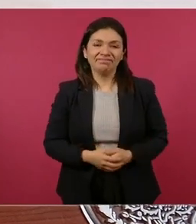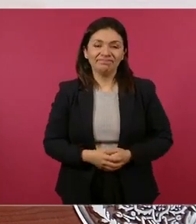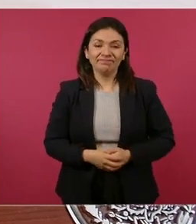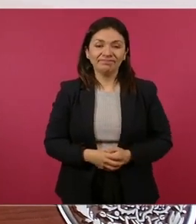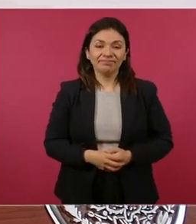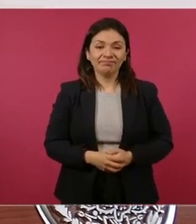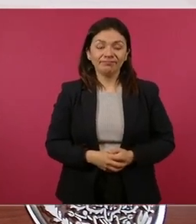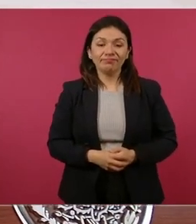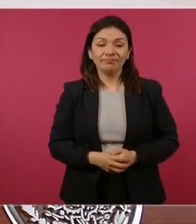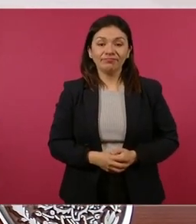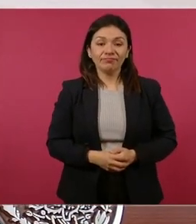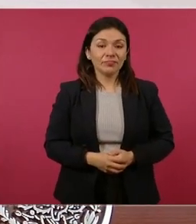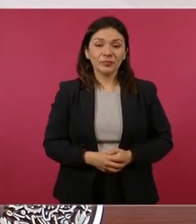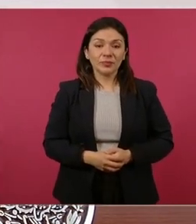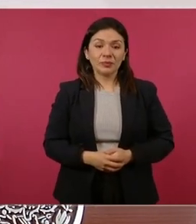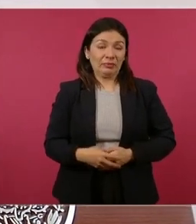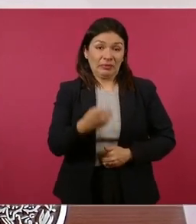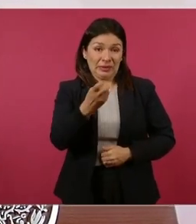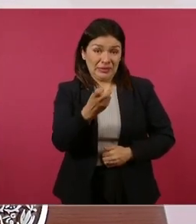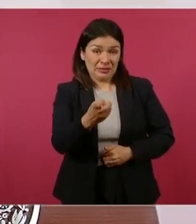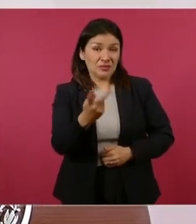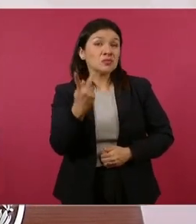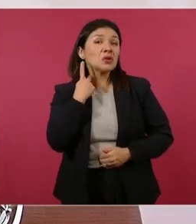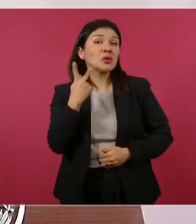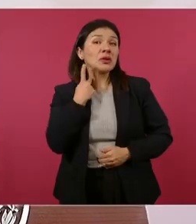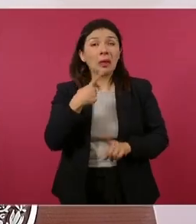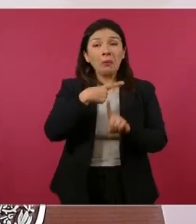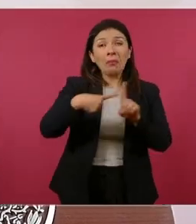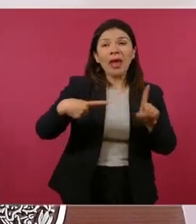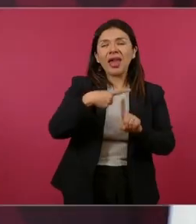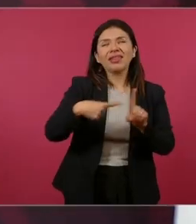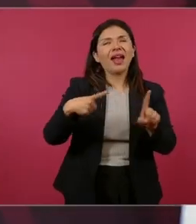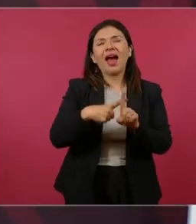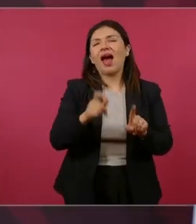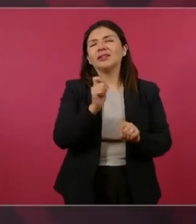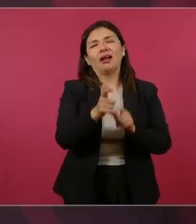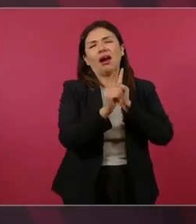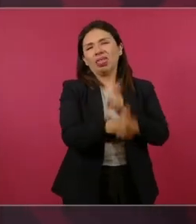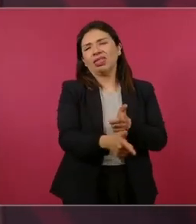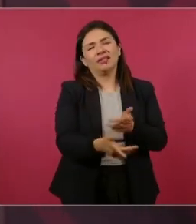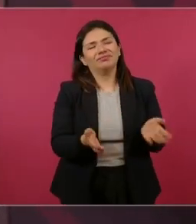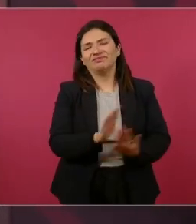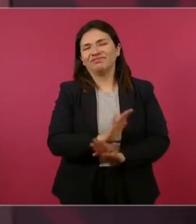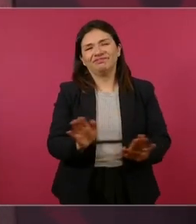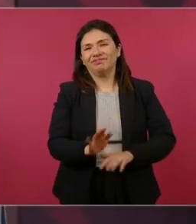no. Esa es política robalera.